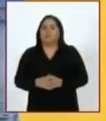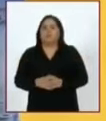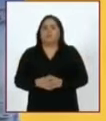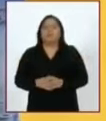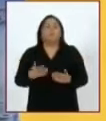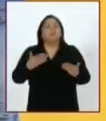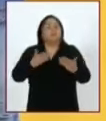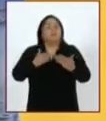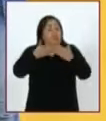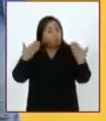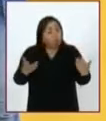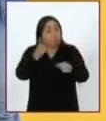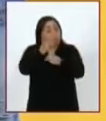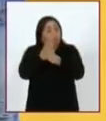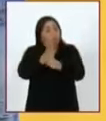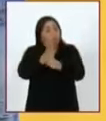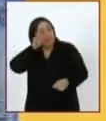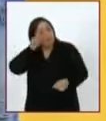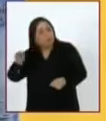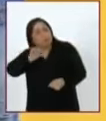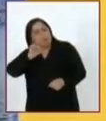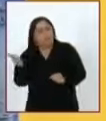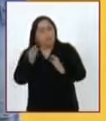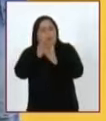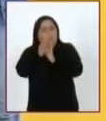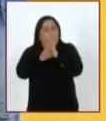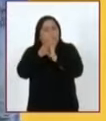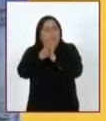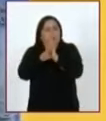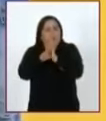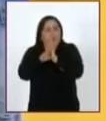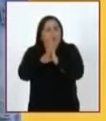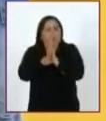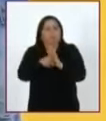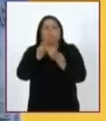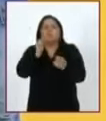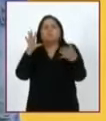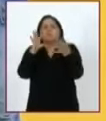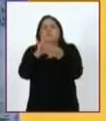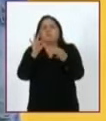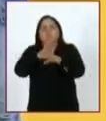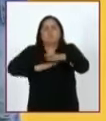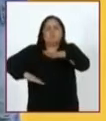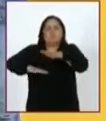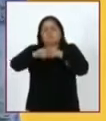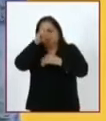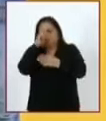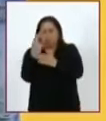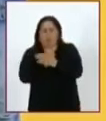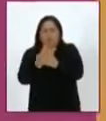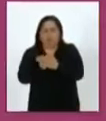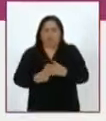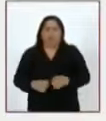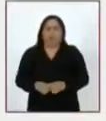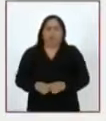Ahora los invitamos a observar un video en el que nos explica los principios básicos para dibujar un cómic.